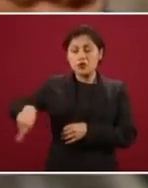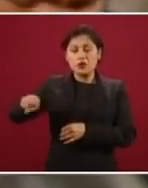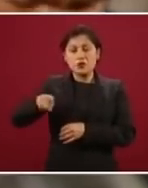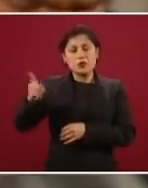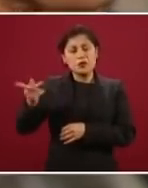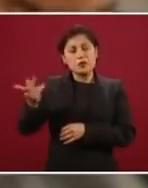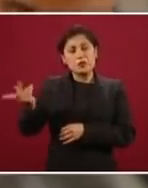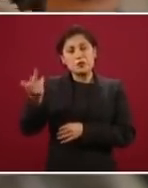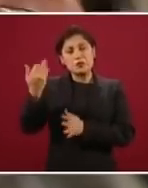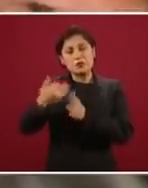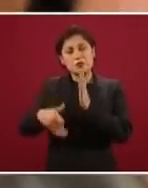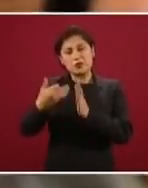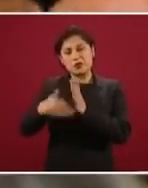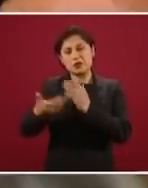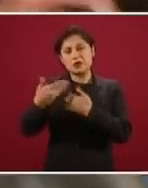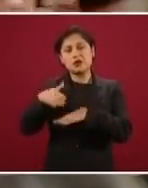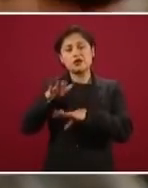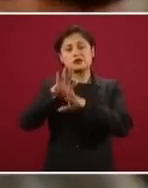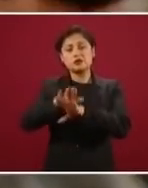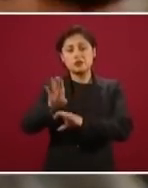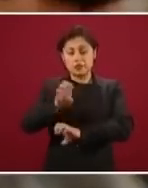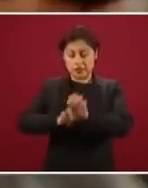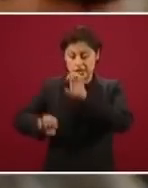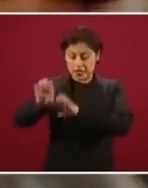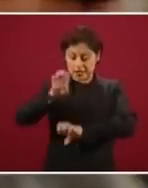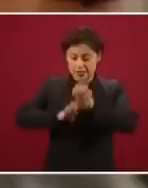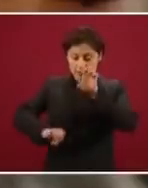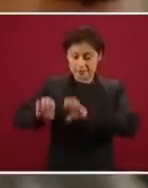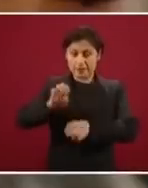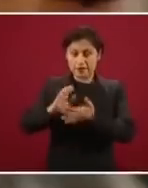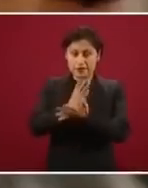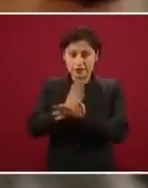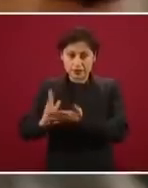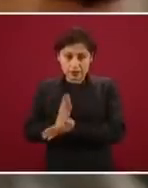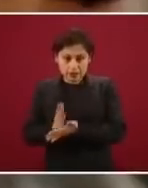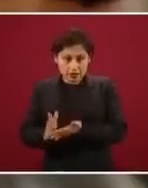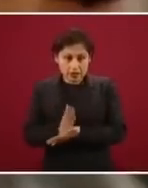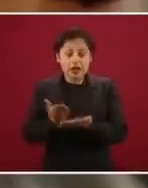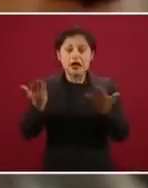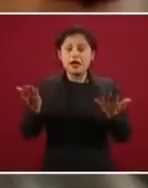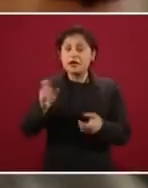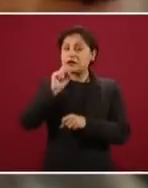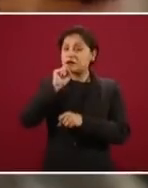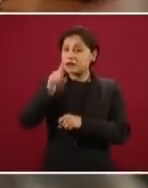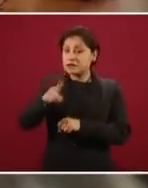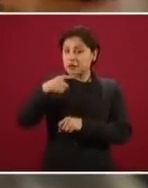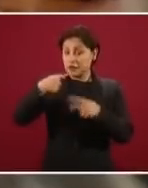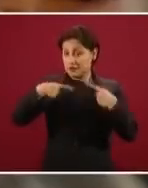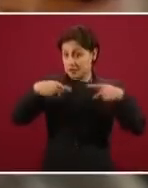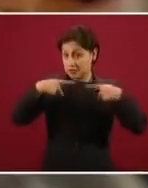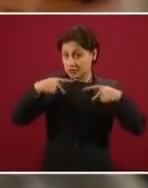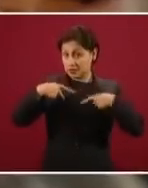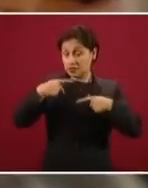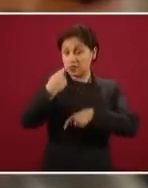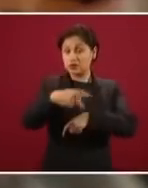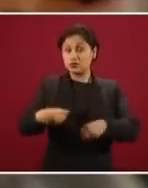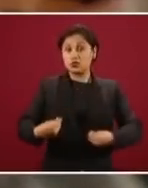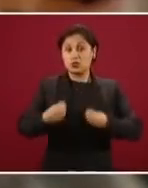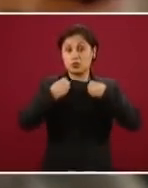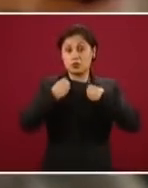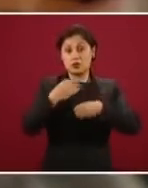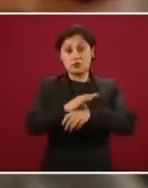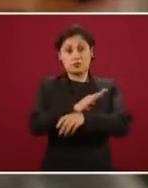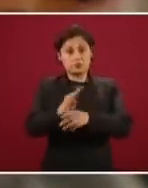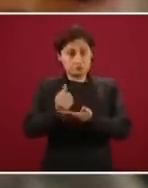la cuestión sí que empresas han sido seleccionadas y en que se ha mejorado la vida de estas personas la dignidad de estas